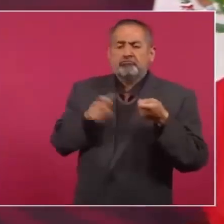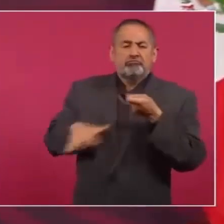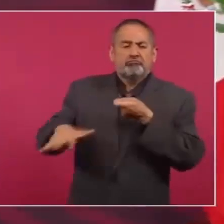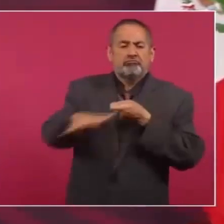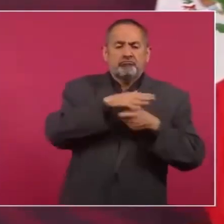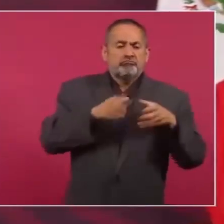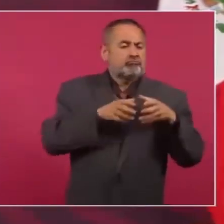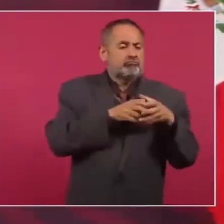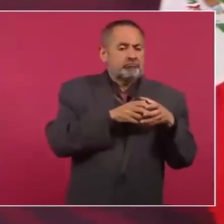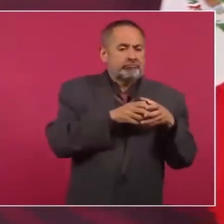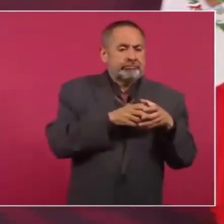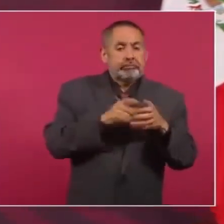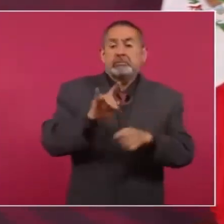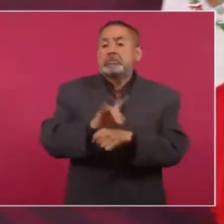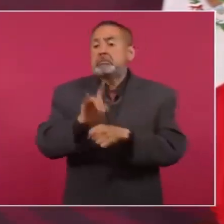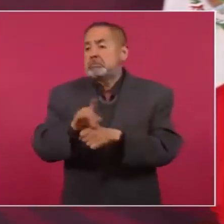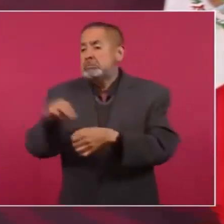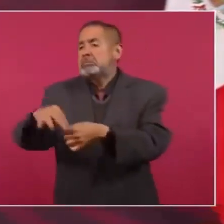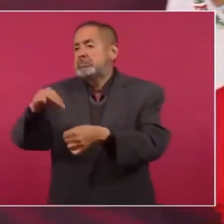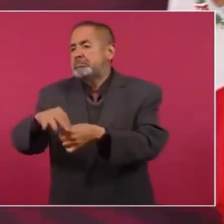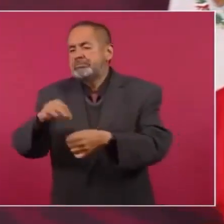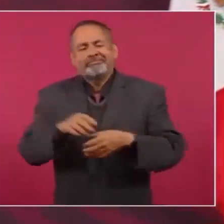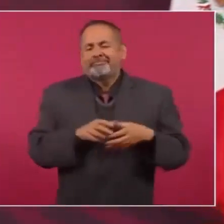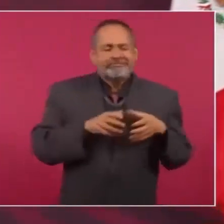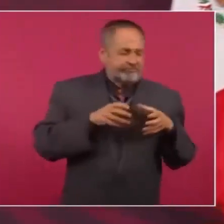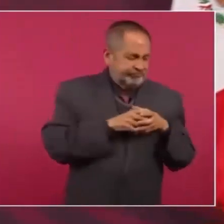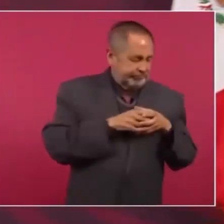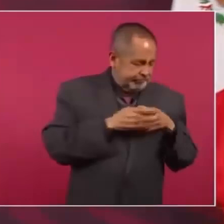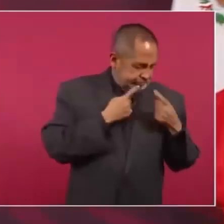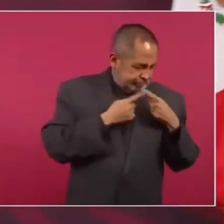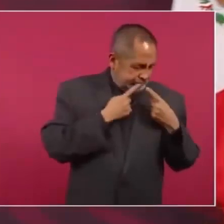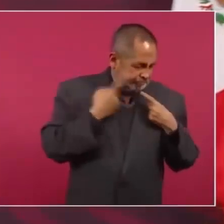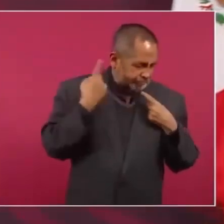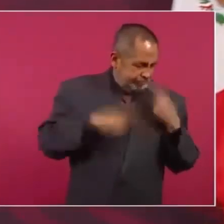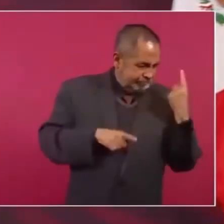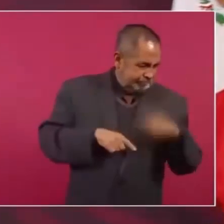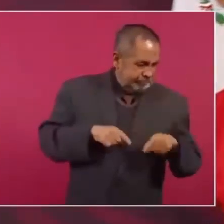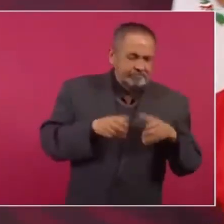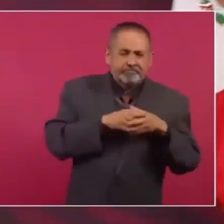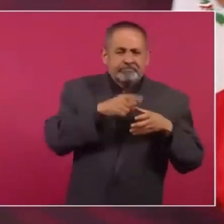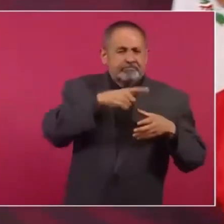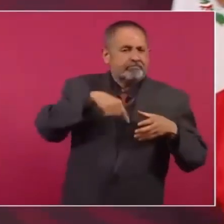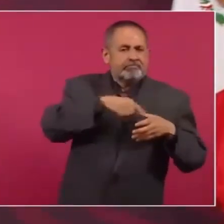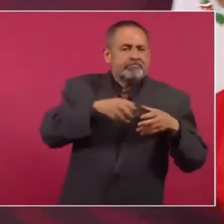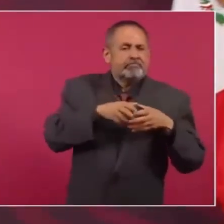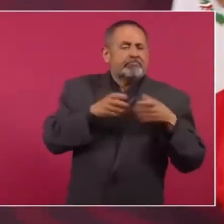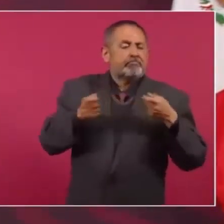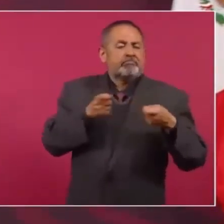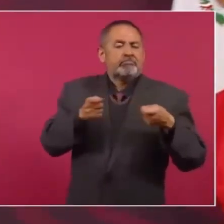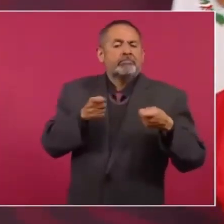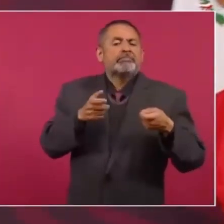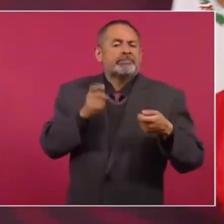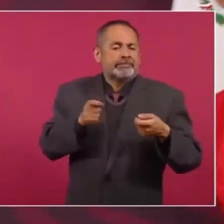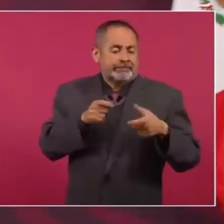con la pantalla de democracia. La oligarquía es el